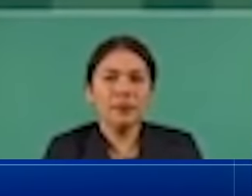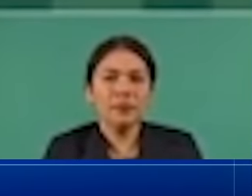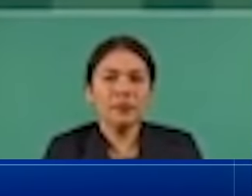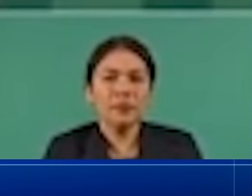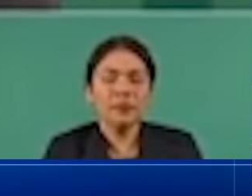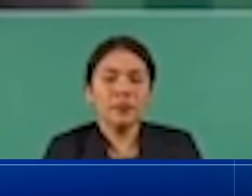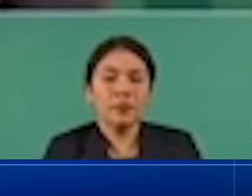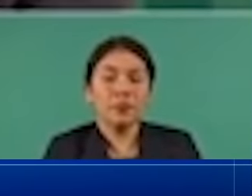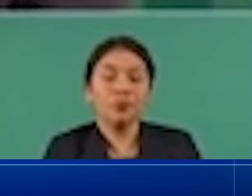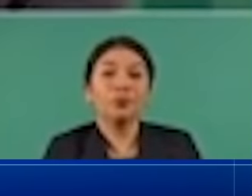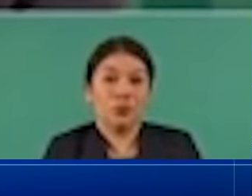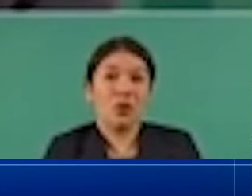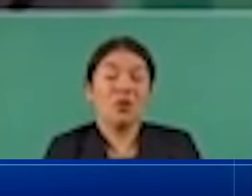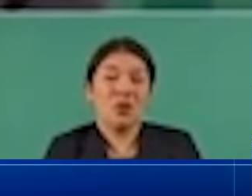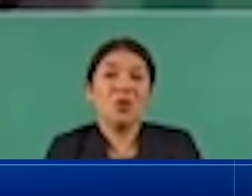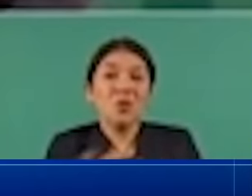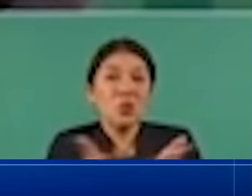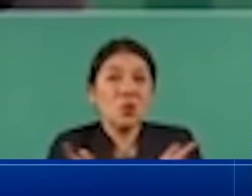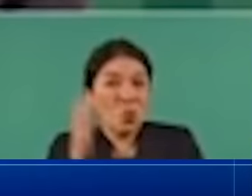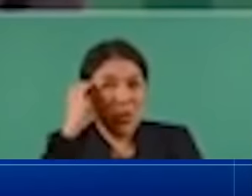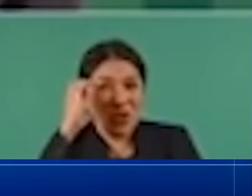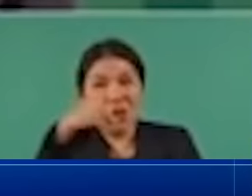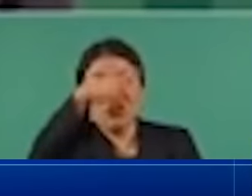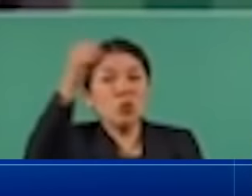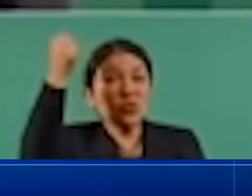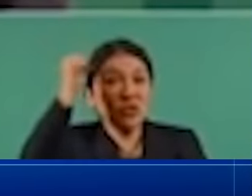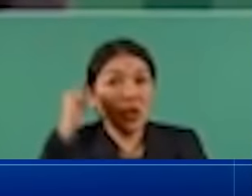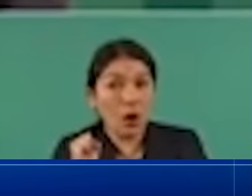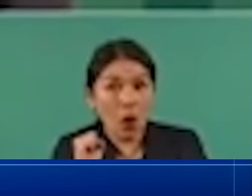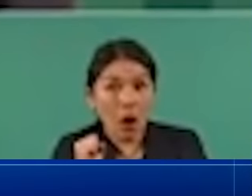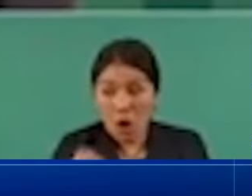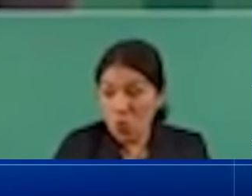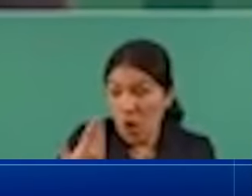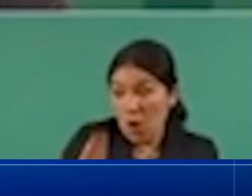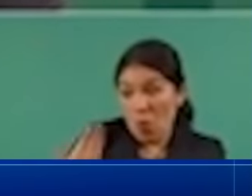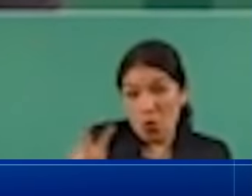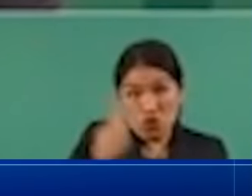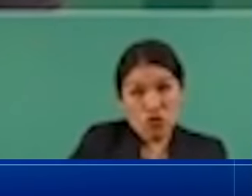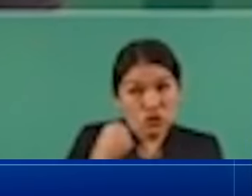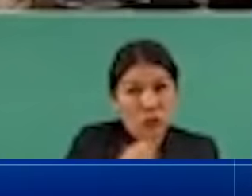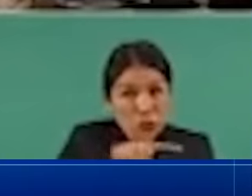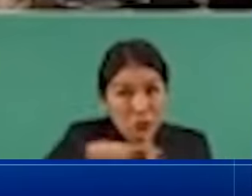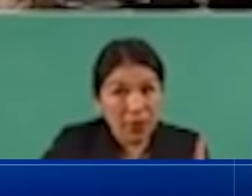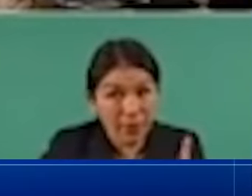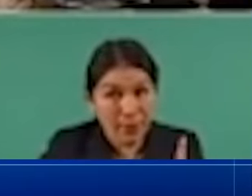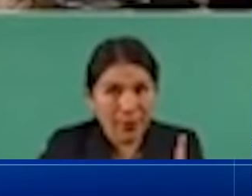el cártel de Sinaloa pues no surgió hace 2 años y medio.